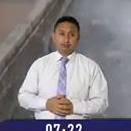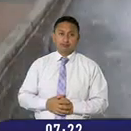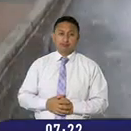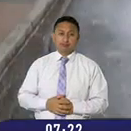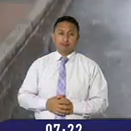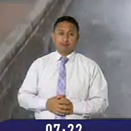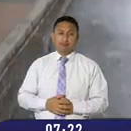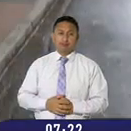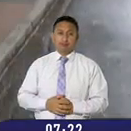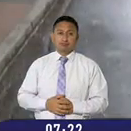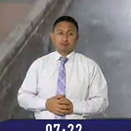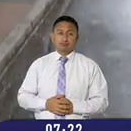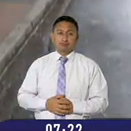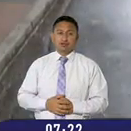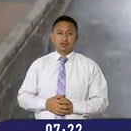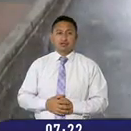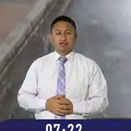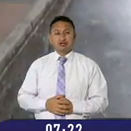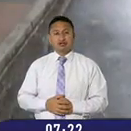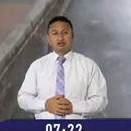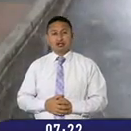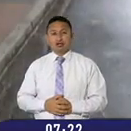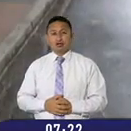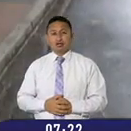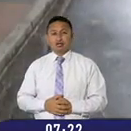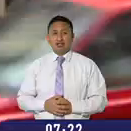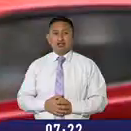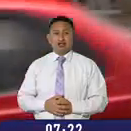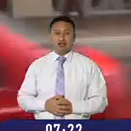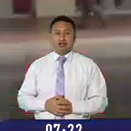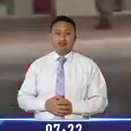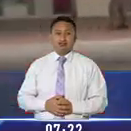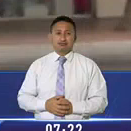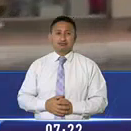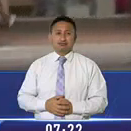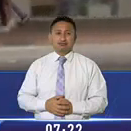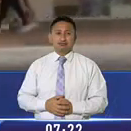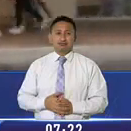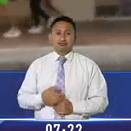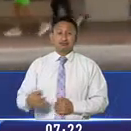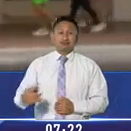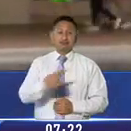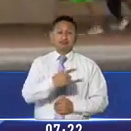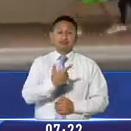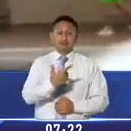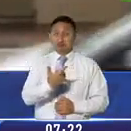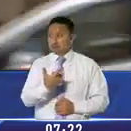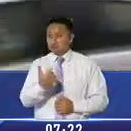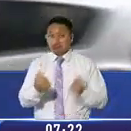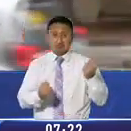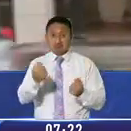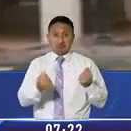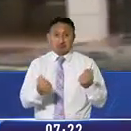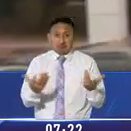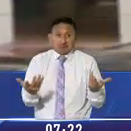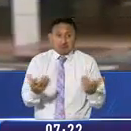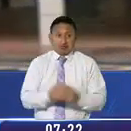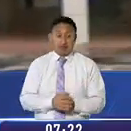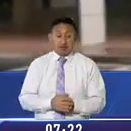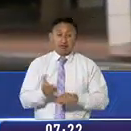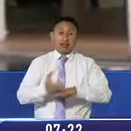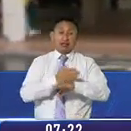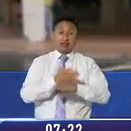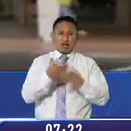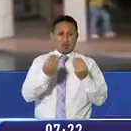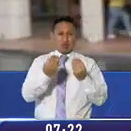Las calles céntricas de Guayaquil lucen así, con bajo movimiento vehicular. Sitios que usualmente son de alta concurrencia,